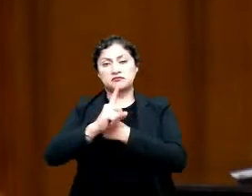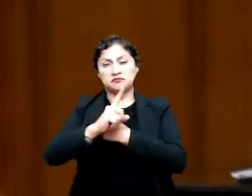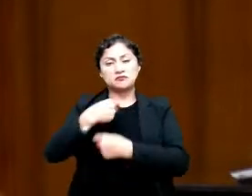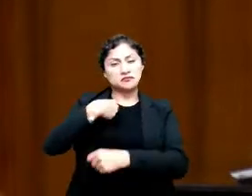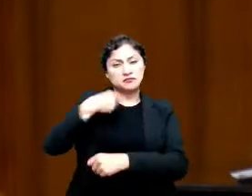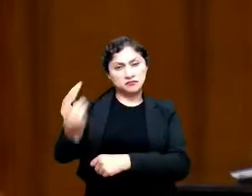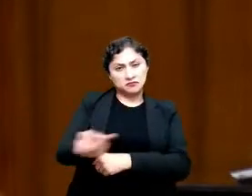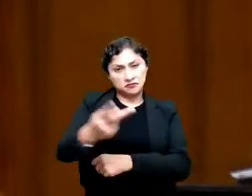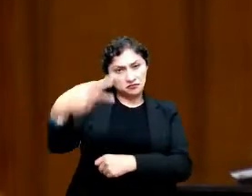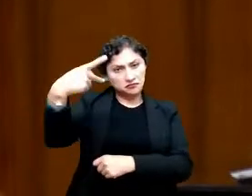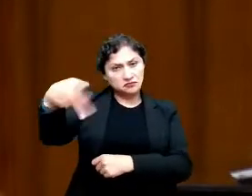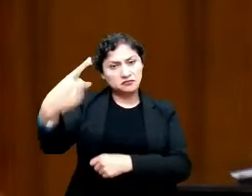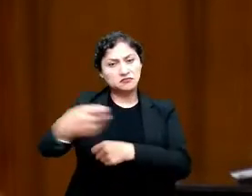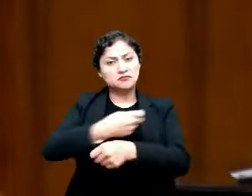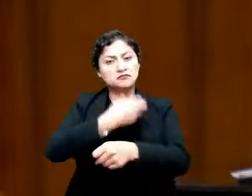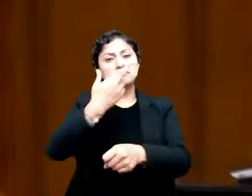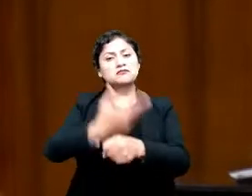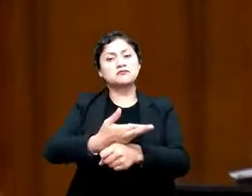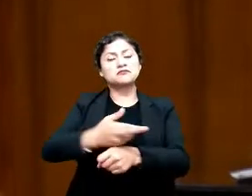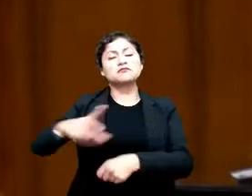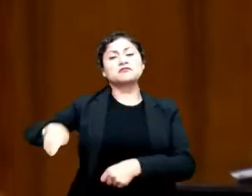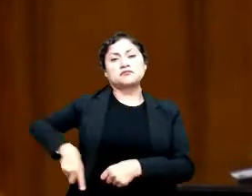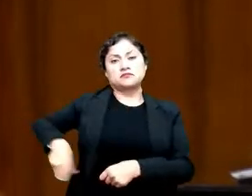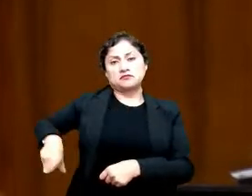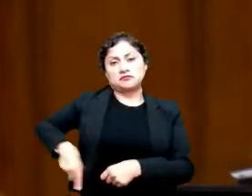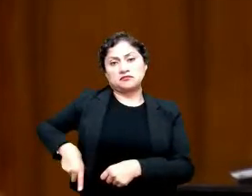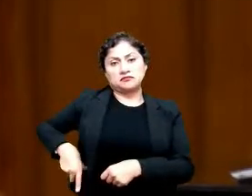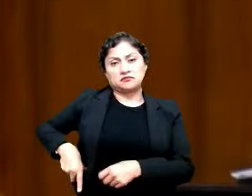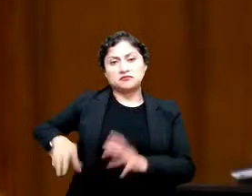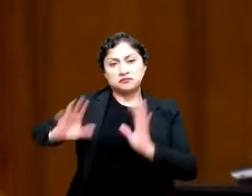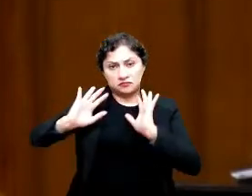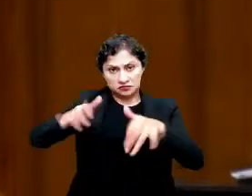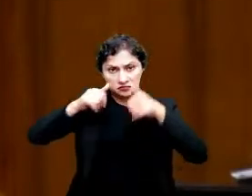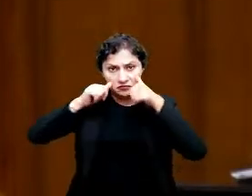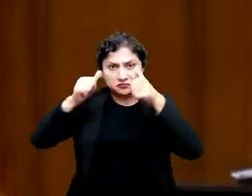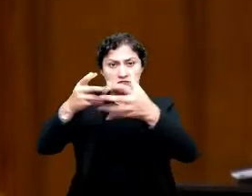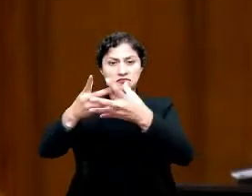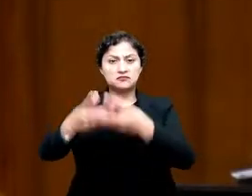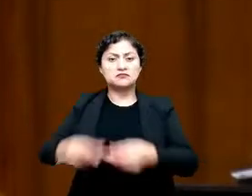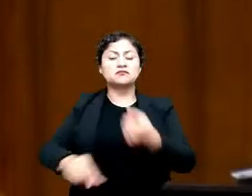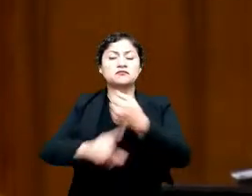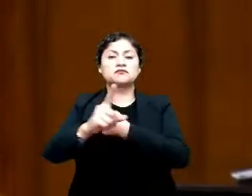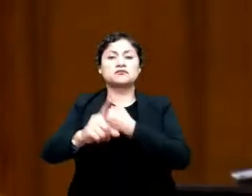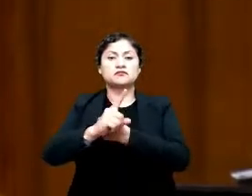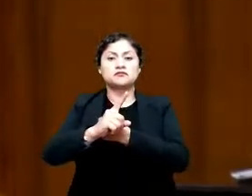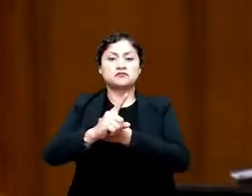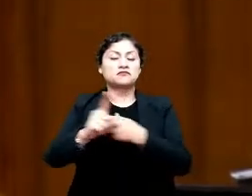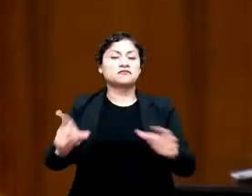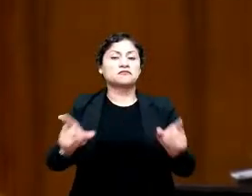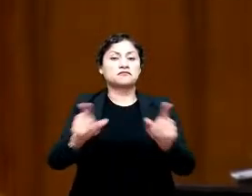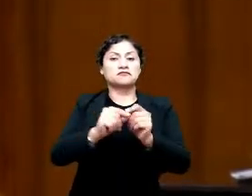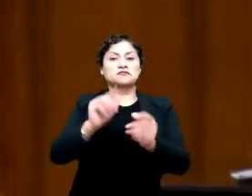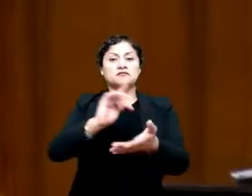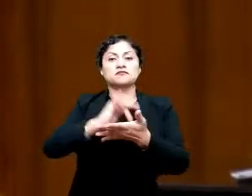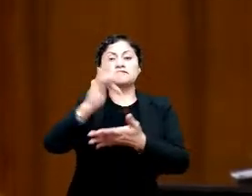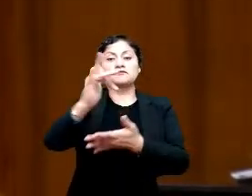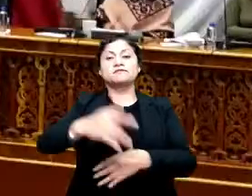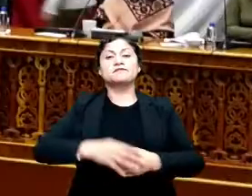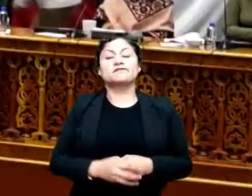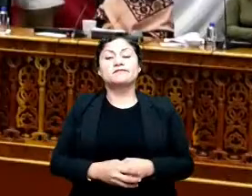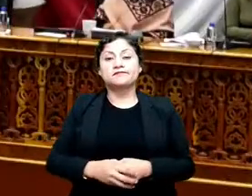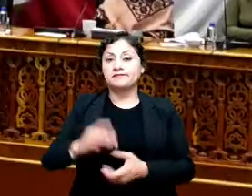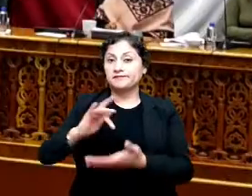General de Gobierno ha tomado cartas en el asunto? Es cuanto. Muchas gracias. Gracias, diputado